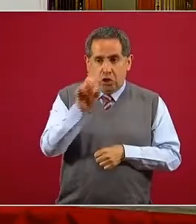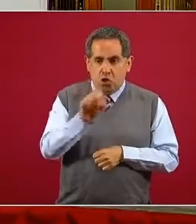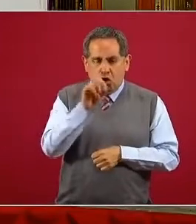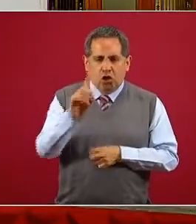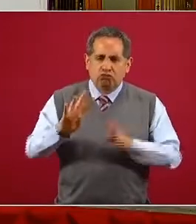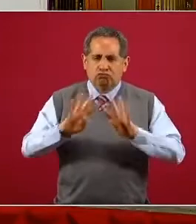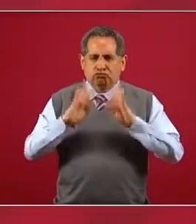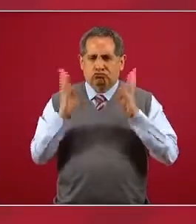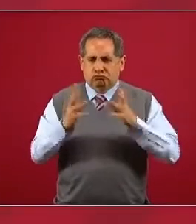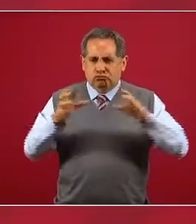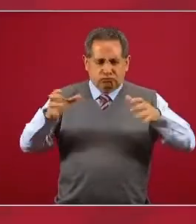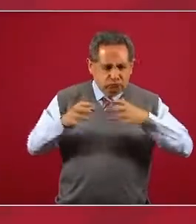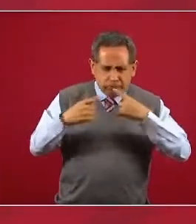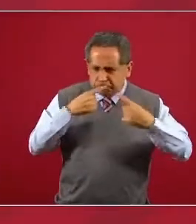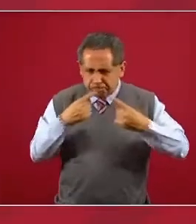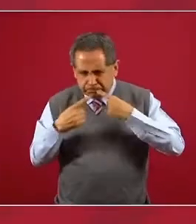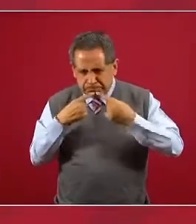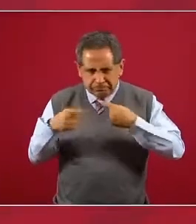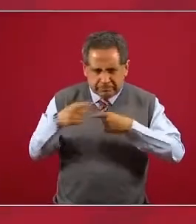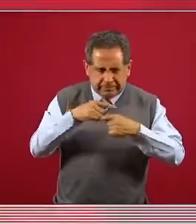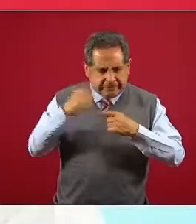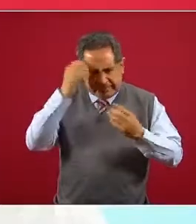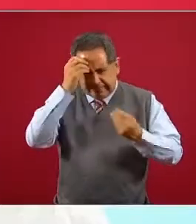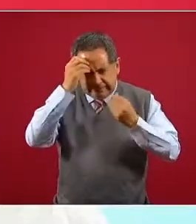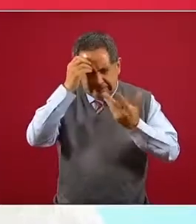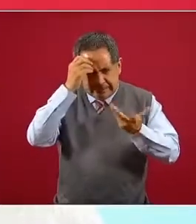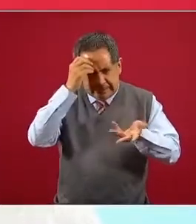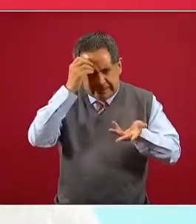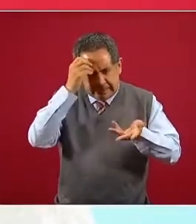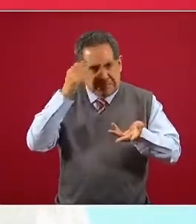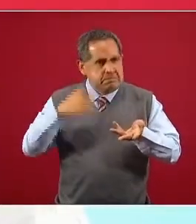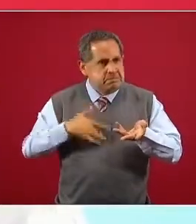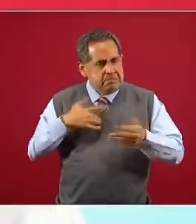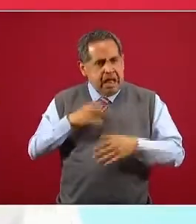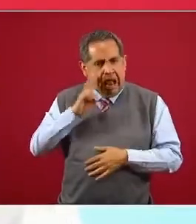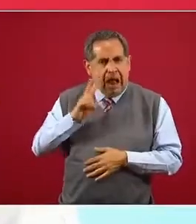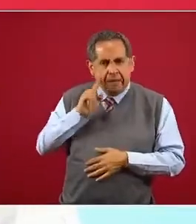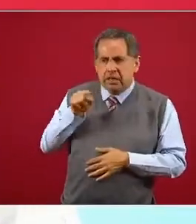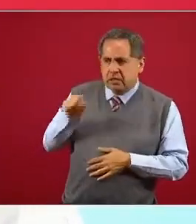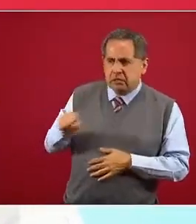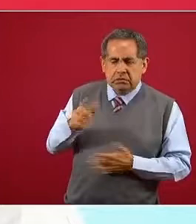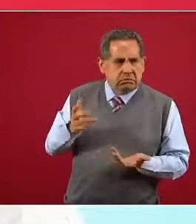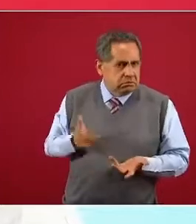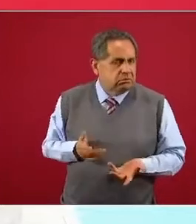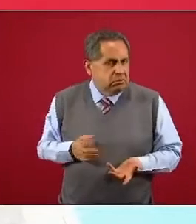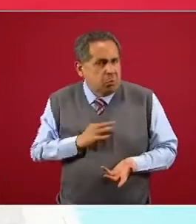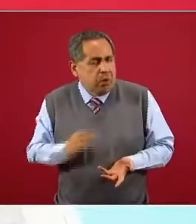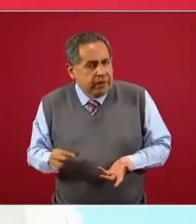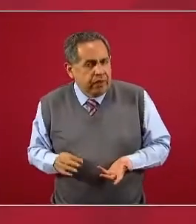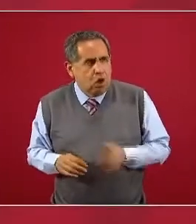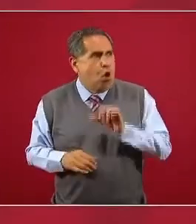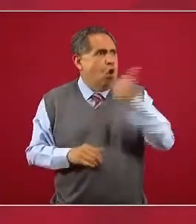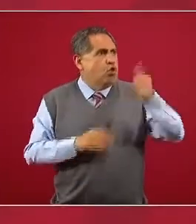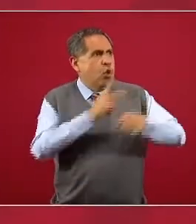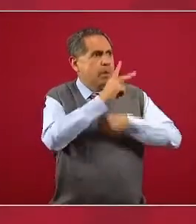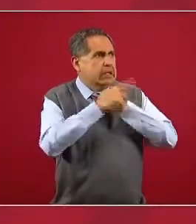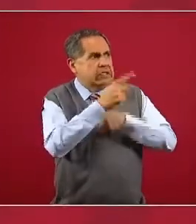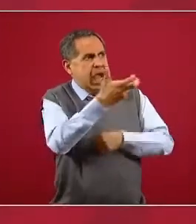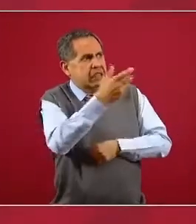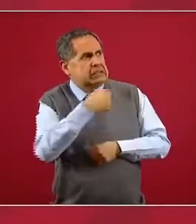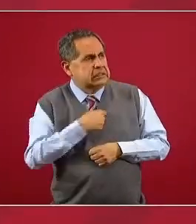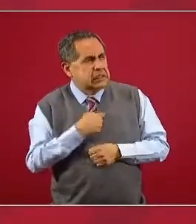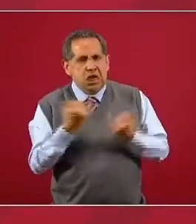Unificado COVID, reflexionamos que valía la pena intentar lo que otros países parecía que estaban considerando,